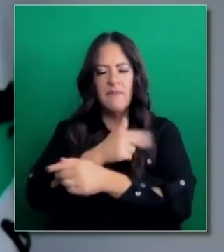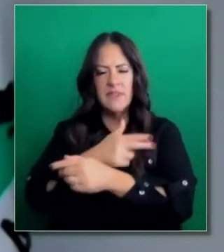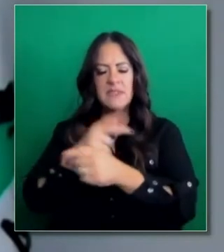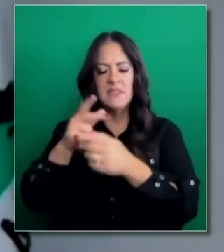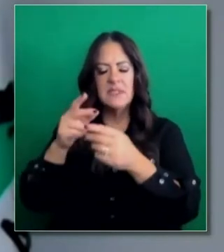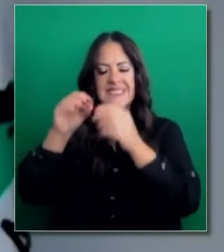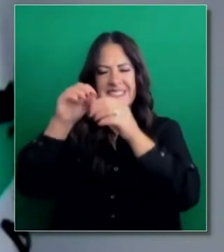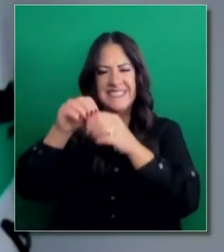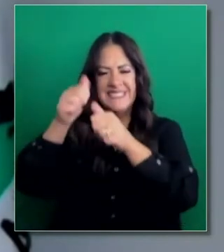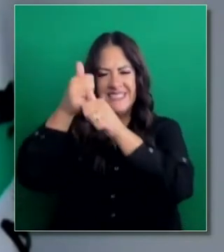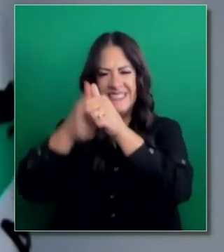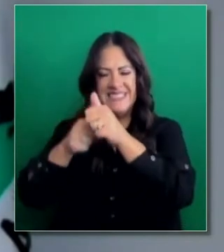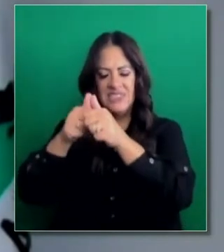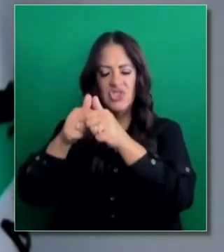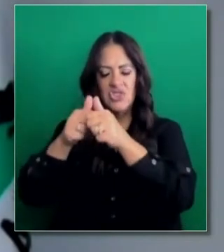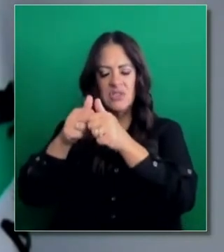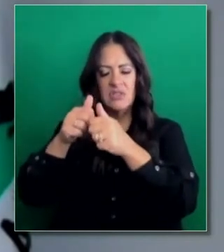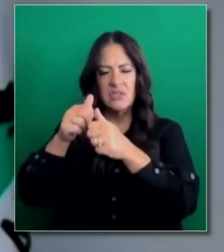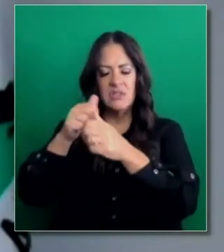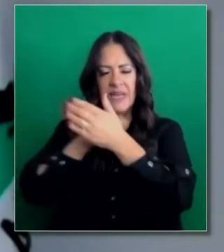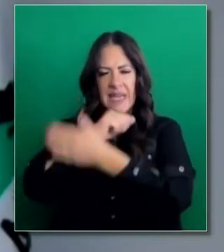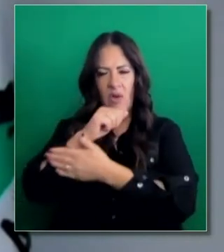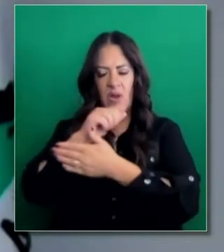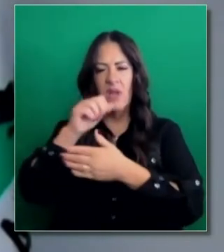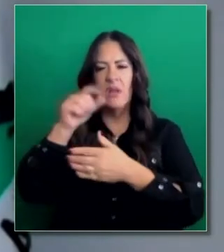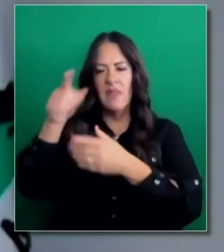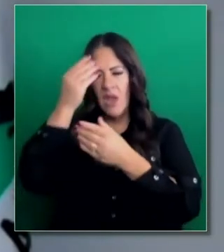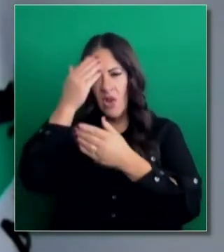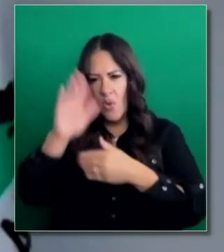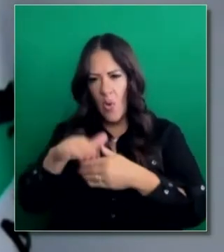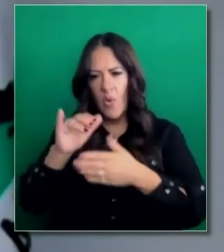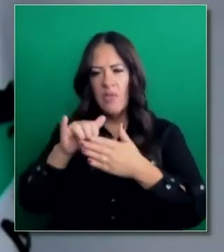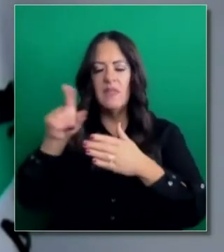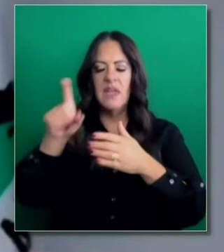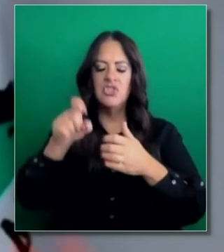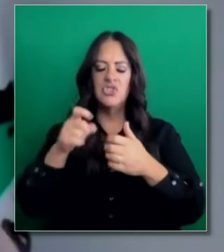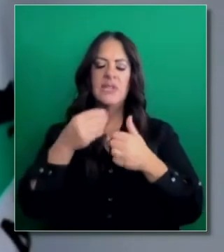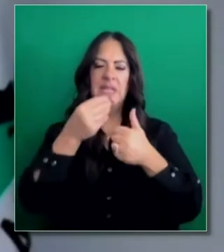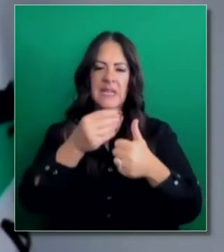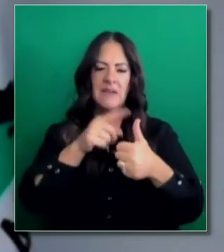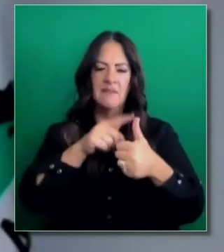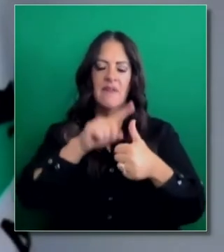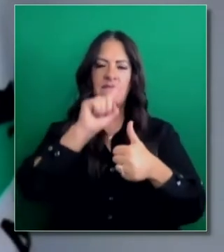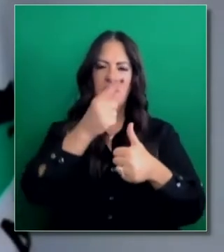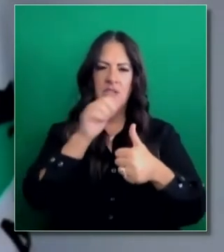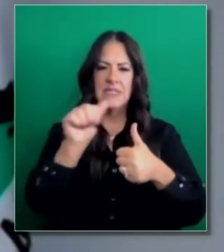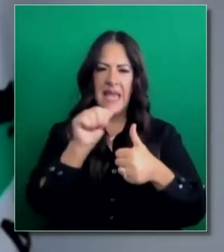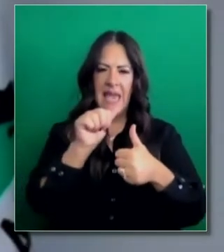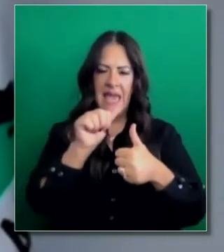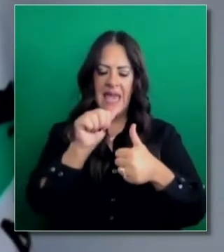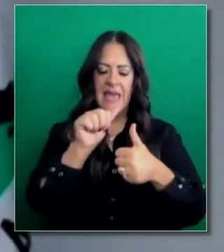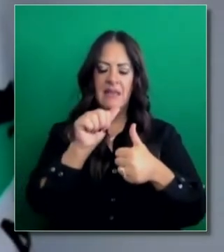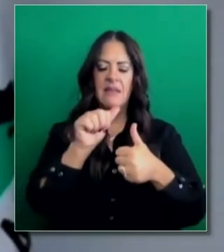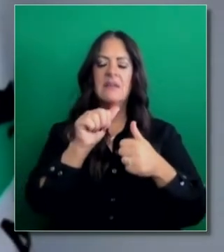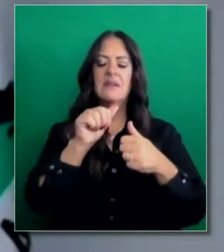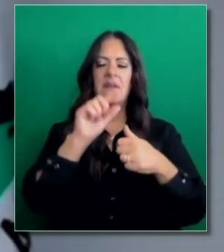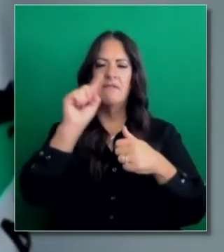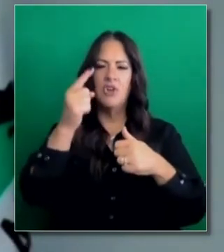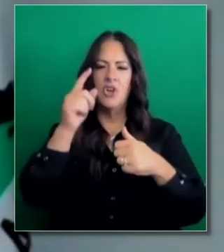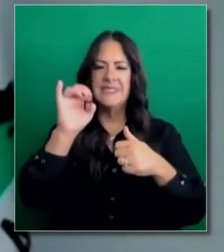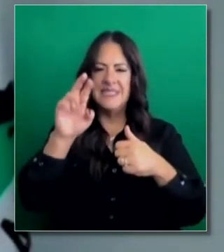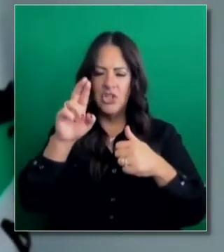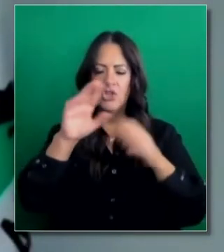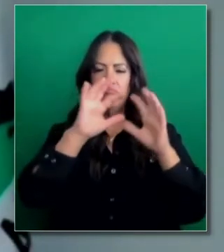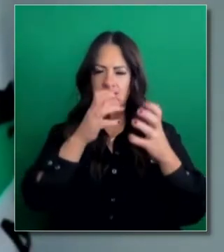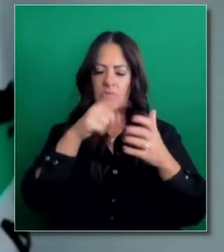que todas esas personas en el primer nivel sean vacunadas inmediatamente que no